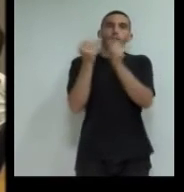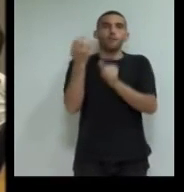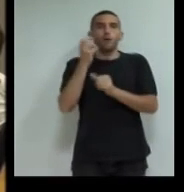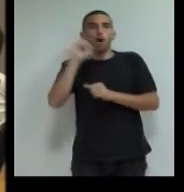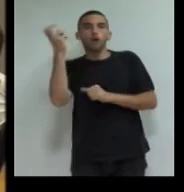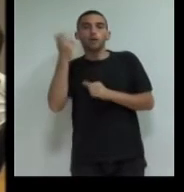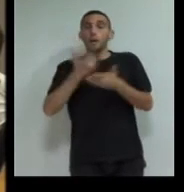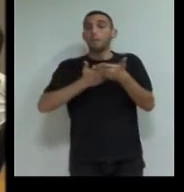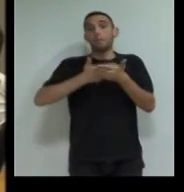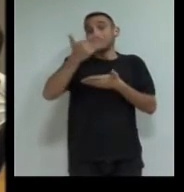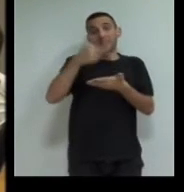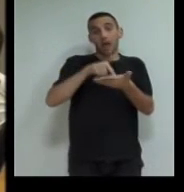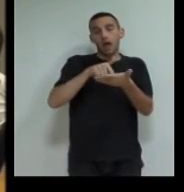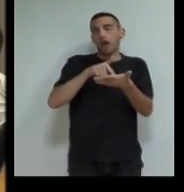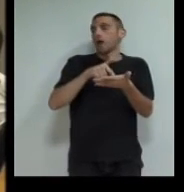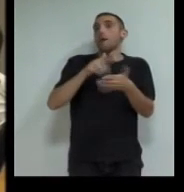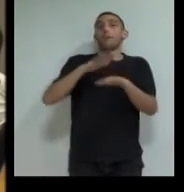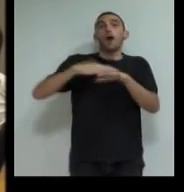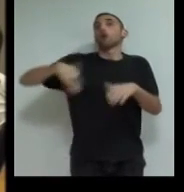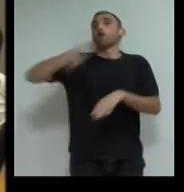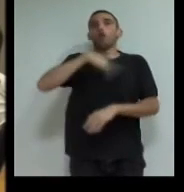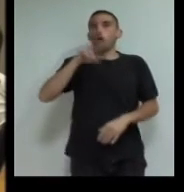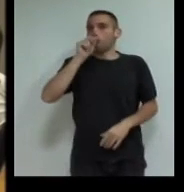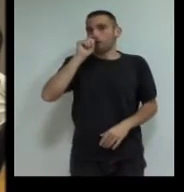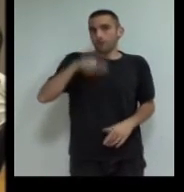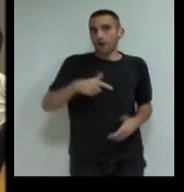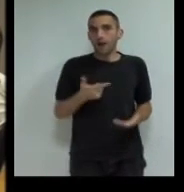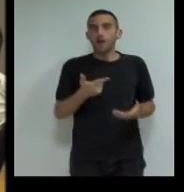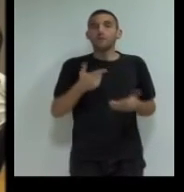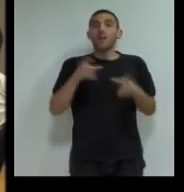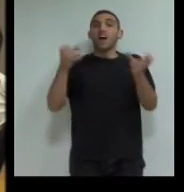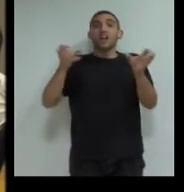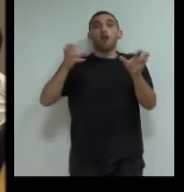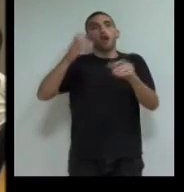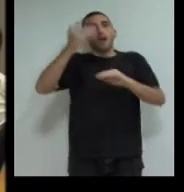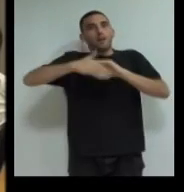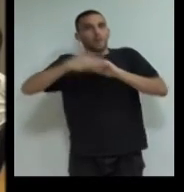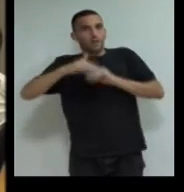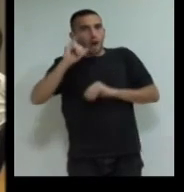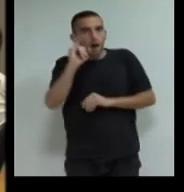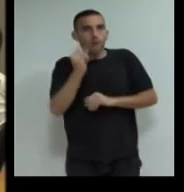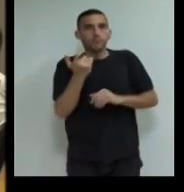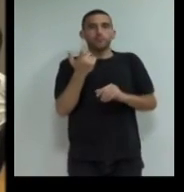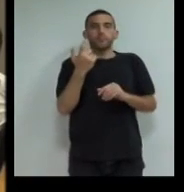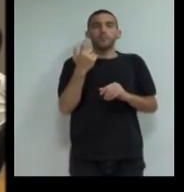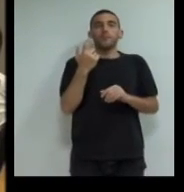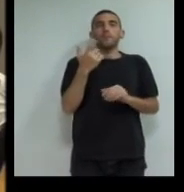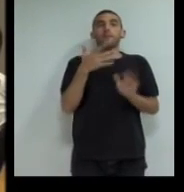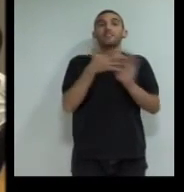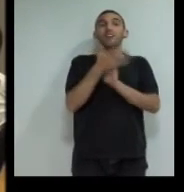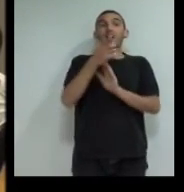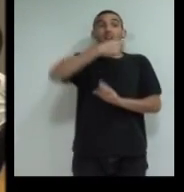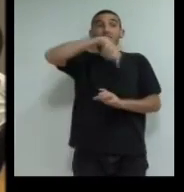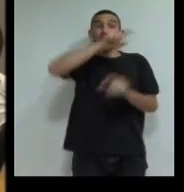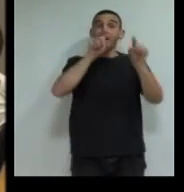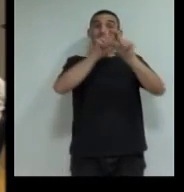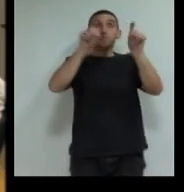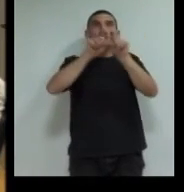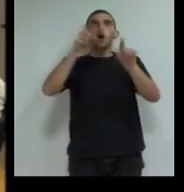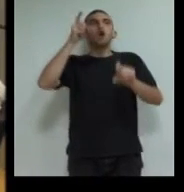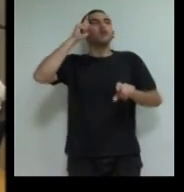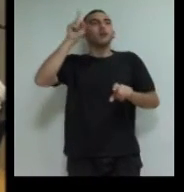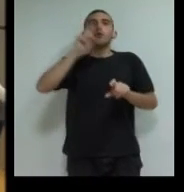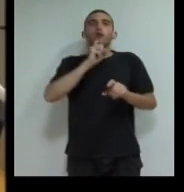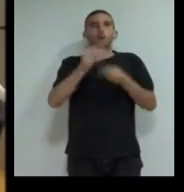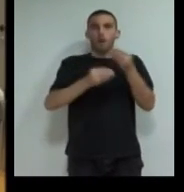utilizar la prensa para todo el mundo, no, la radio está muy limitada también para otras especies. O sea que esto es que no saben cómo